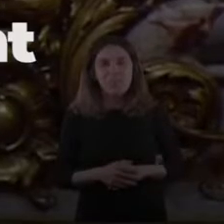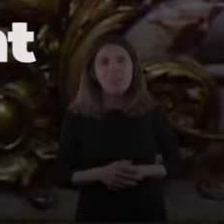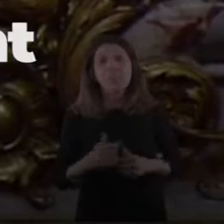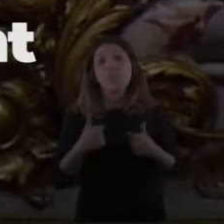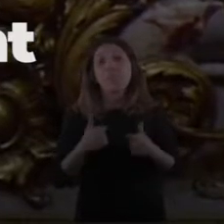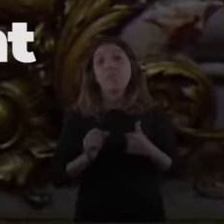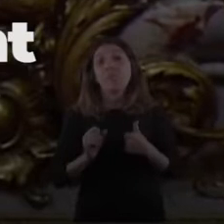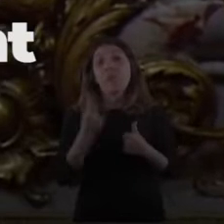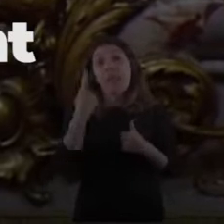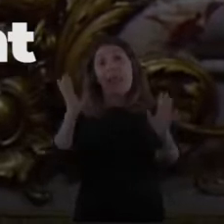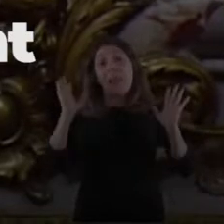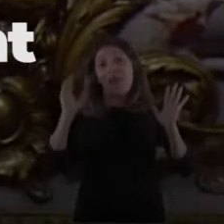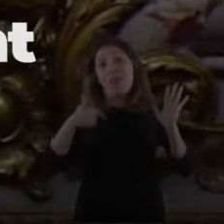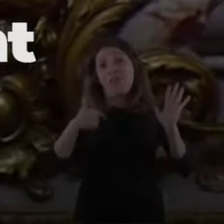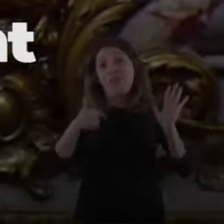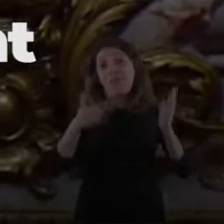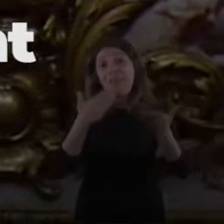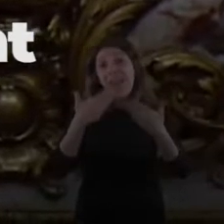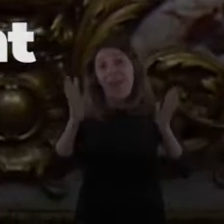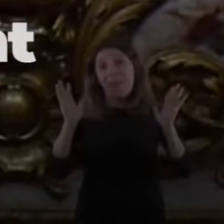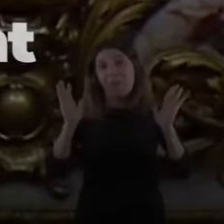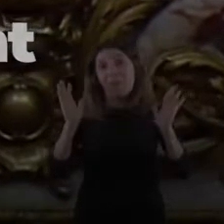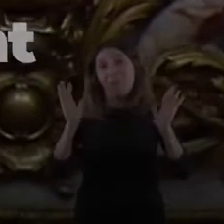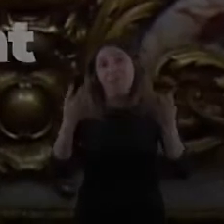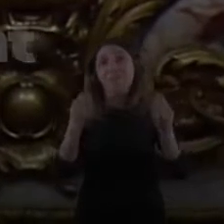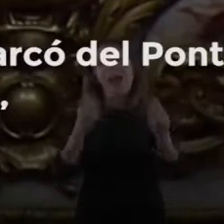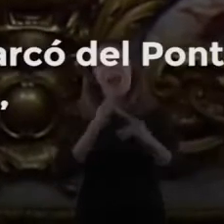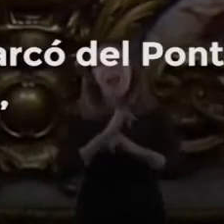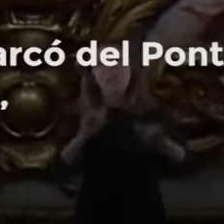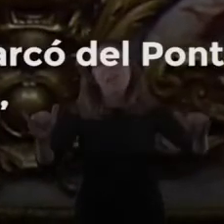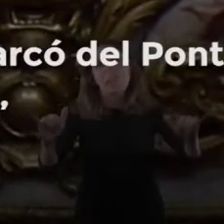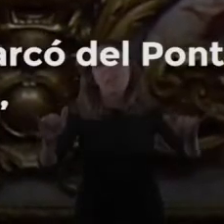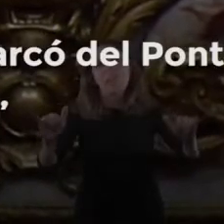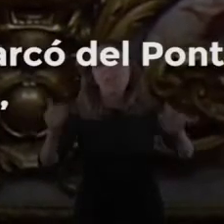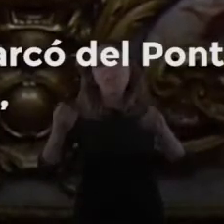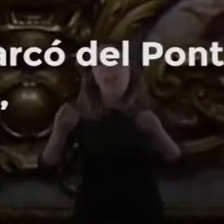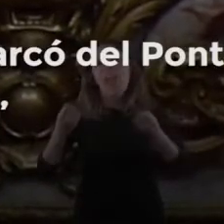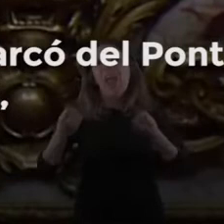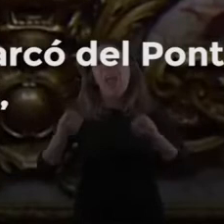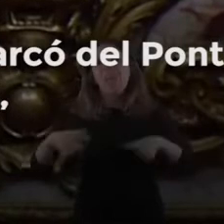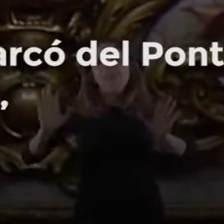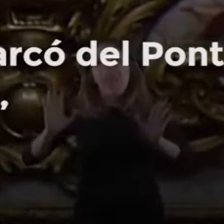Mis primeras palabras son para decir básicamente que estamos empezando una etapa